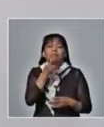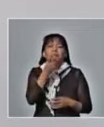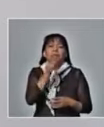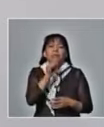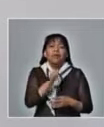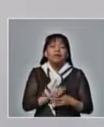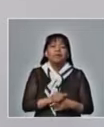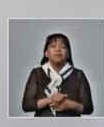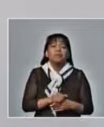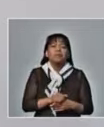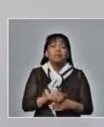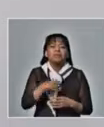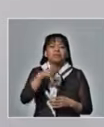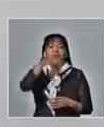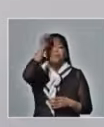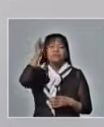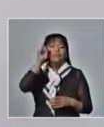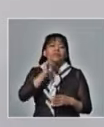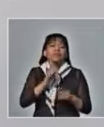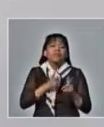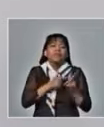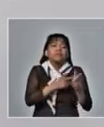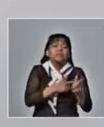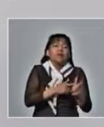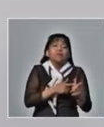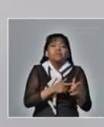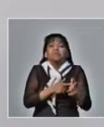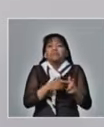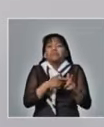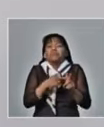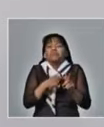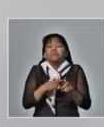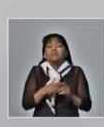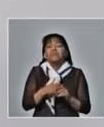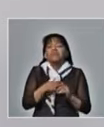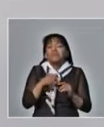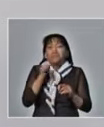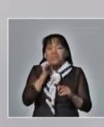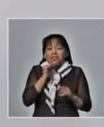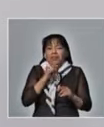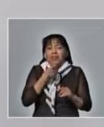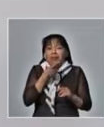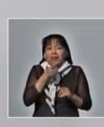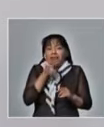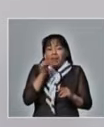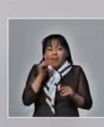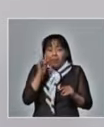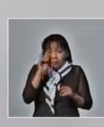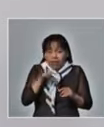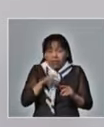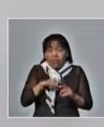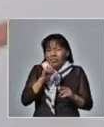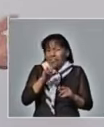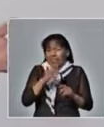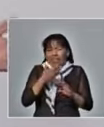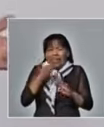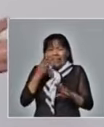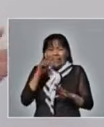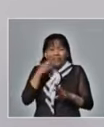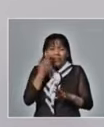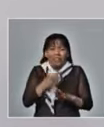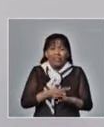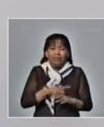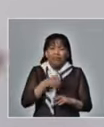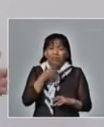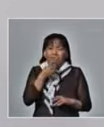de la continuidad defiende lo anterior. Y entre otras cosas, lo que la gente ya no quiere es políticos que mientan. Y Miguel Barbosa ha